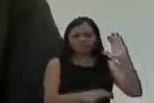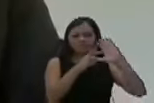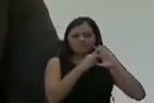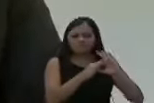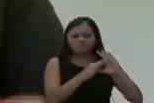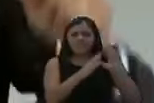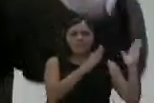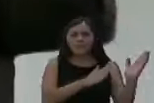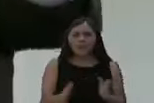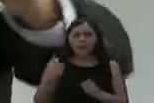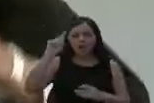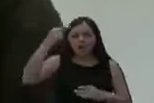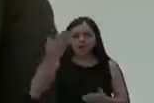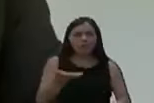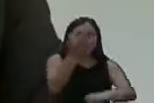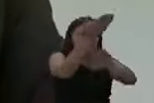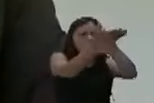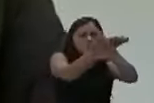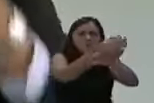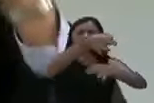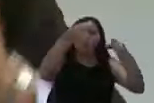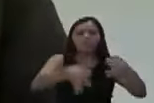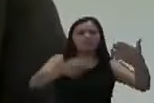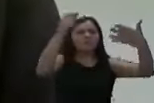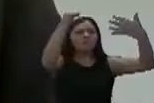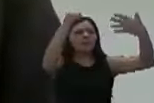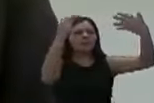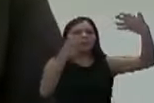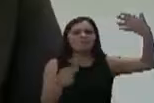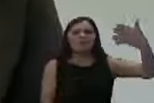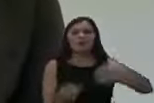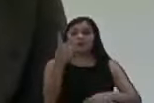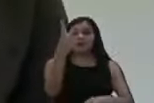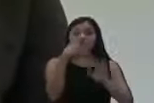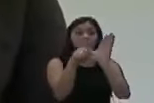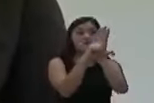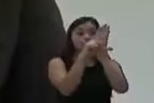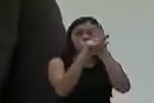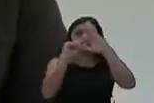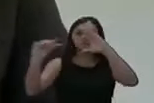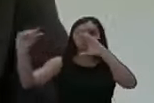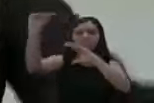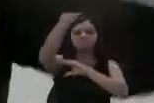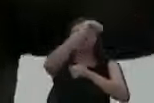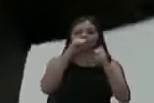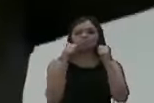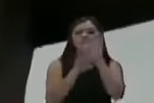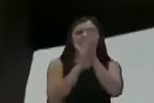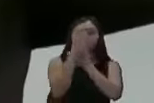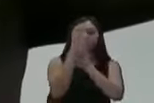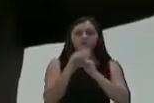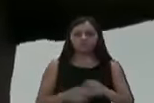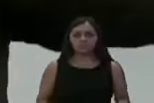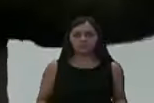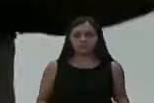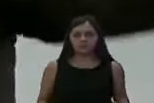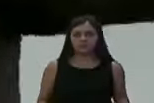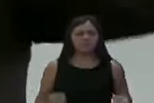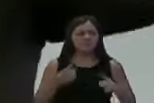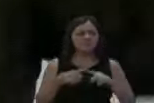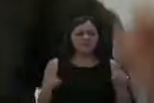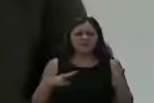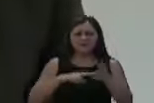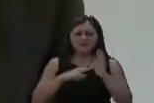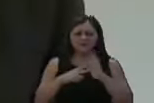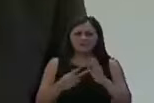programa de gobierno a la realidad del país dos leyes para redistribuir la riqueza pero eso es peor que cualquier